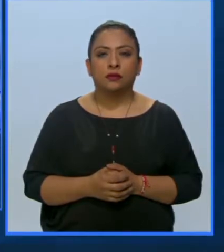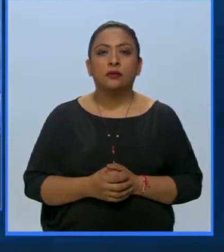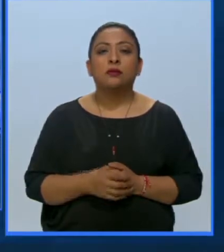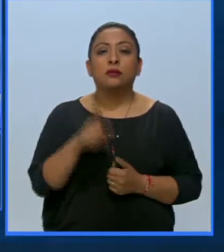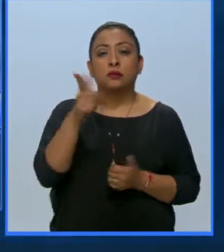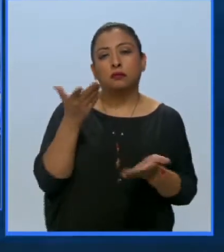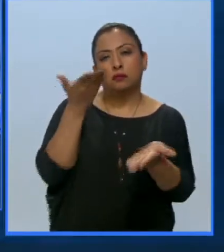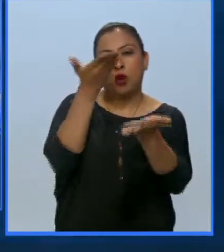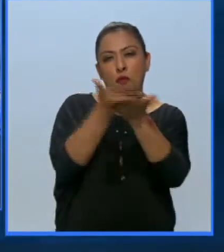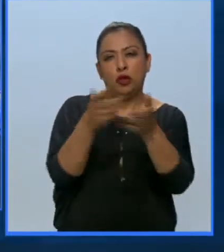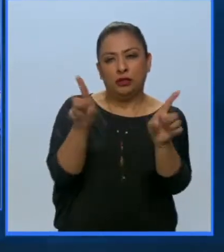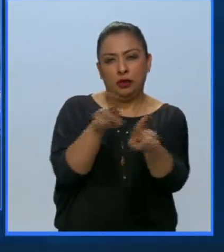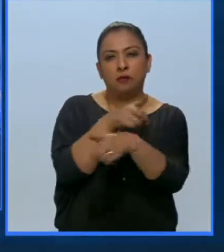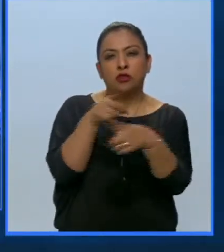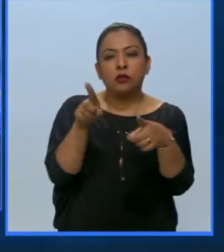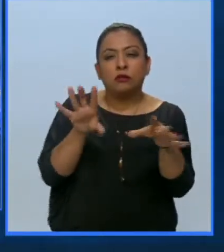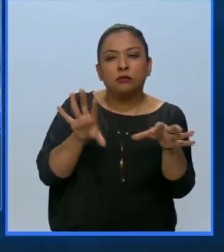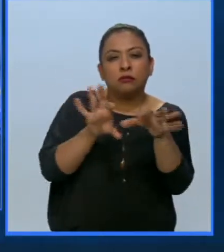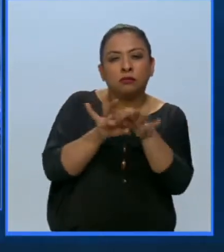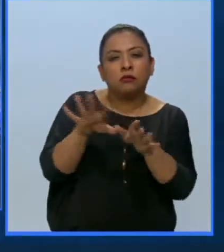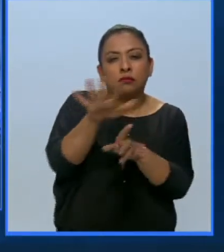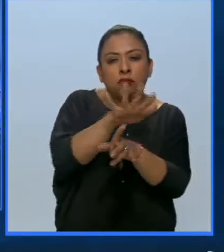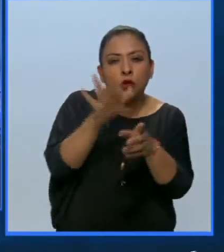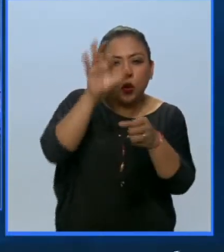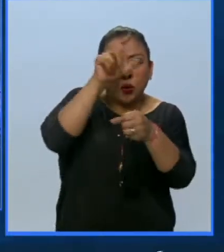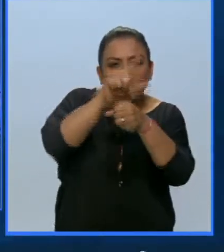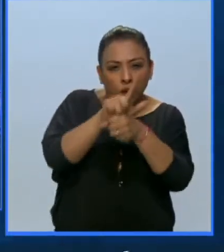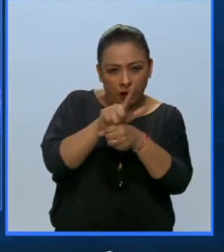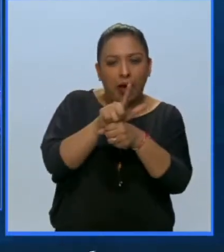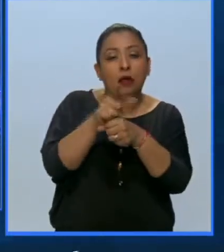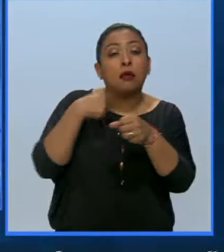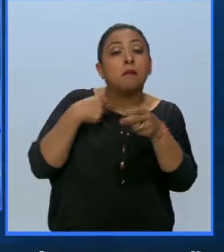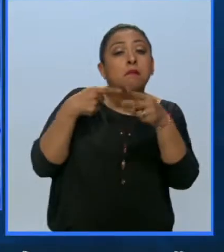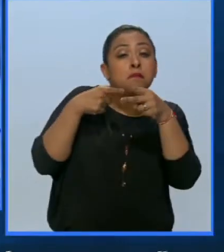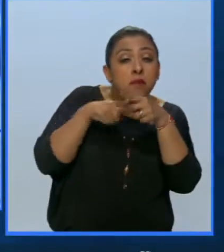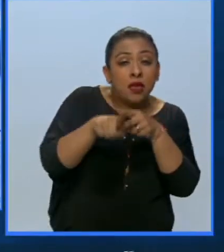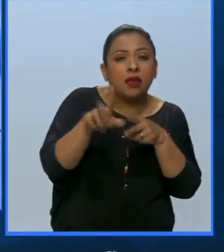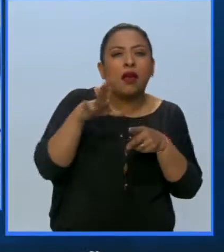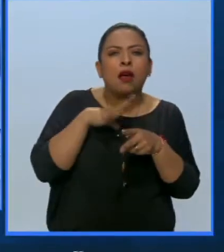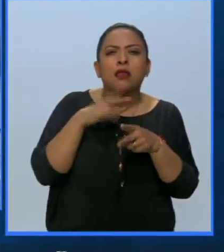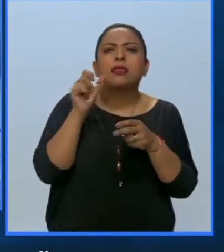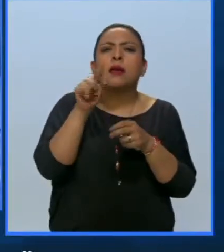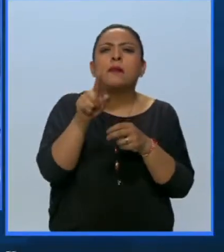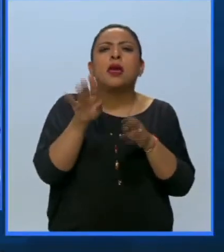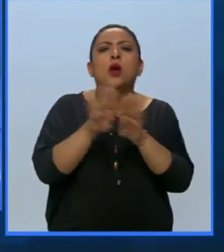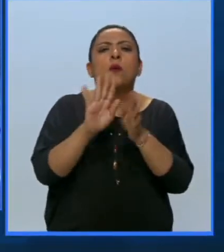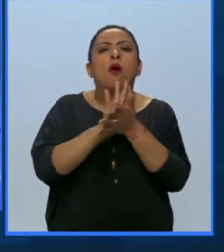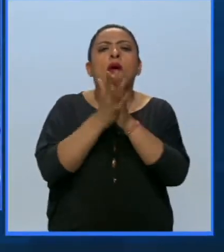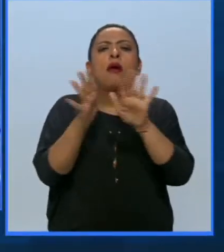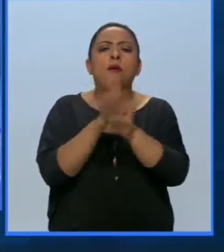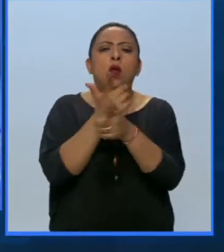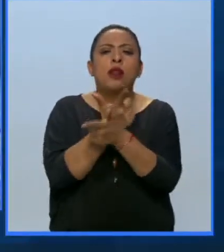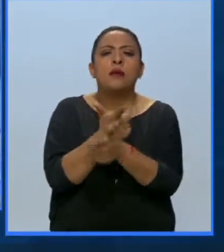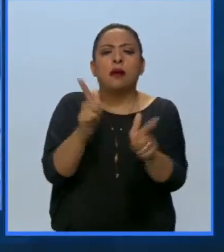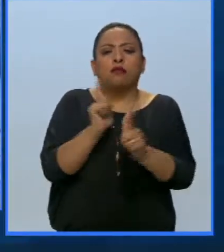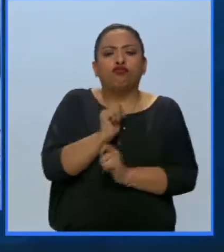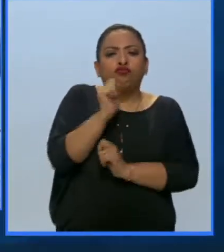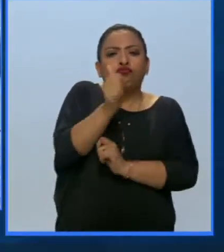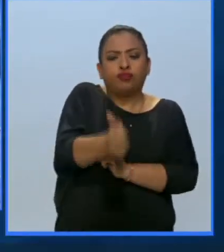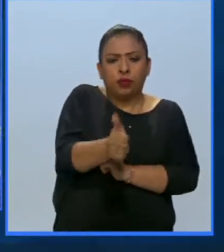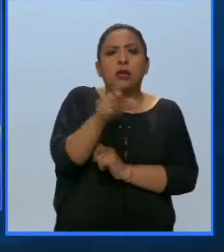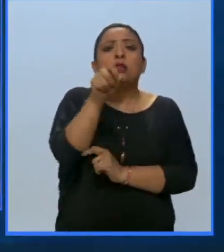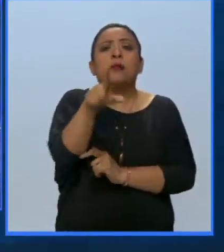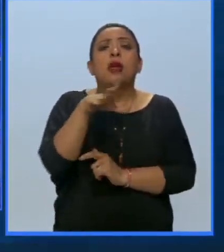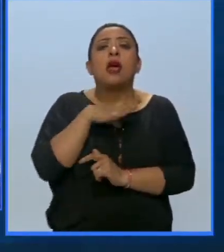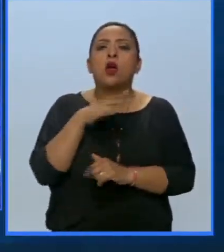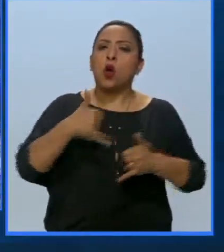Es una propuesta musical que sintetiza el entorno cultural en el que ha surgido. Tiene por igual una reivindicación de la libertad y de la autonomía, pero